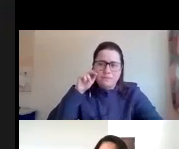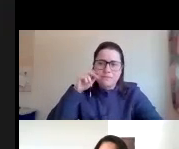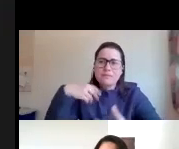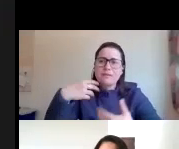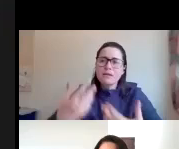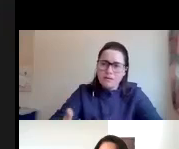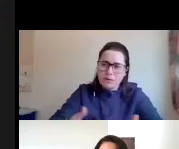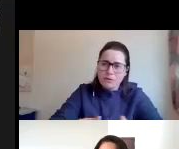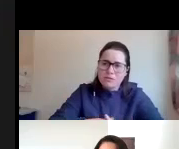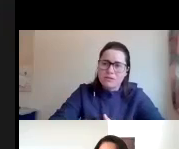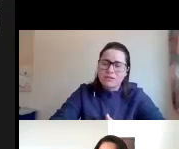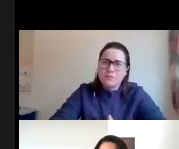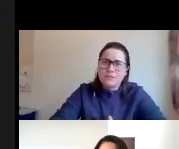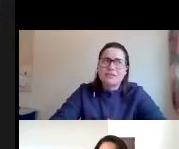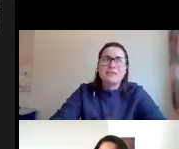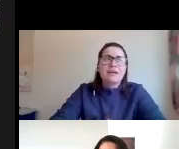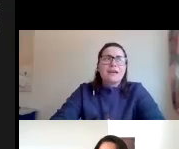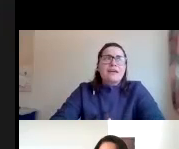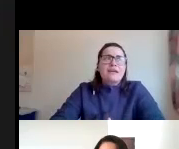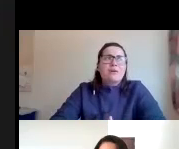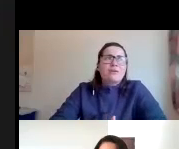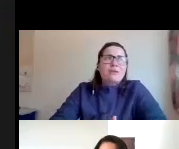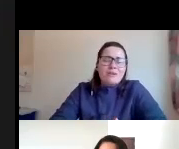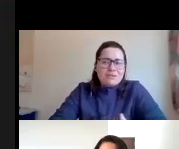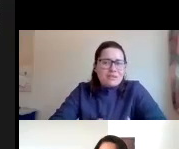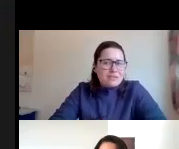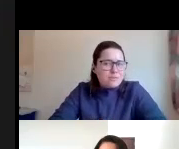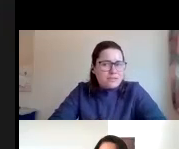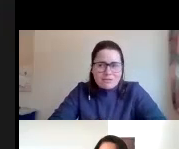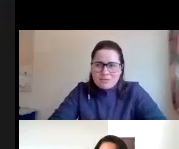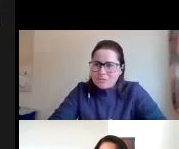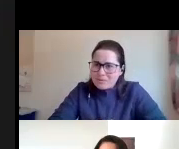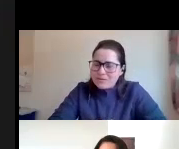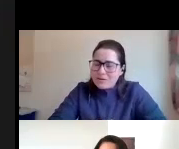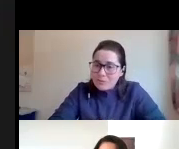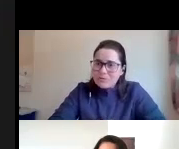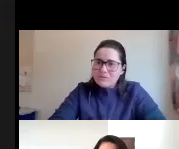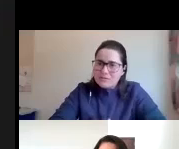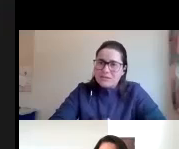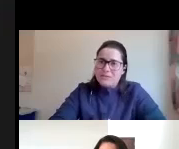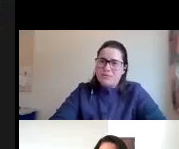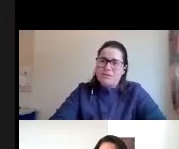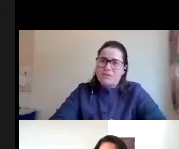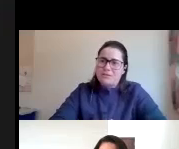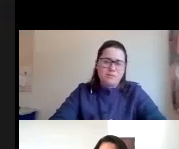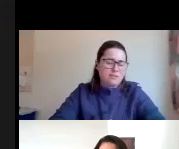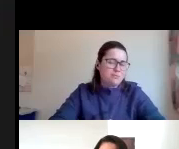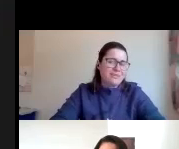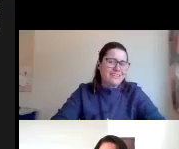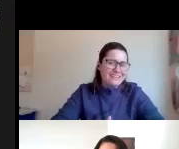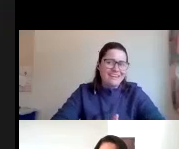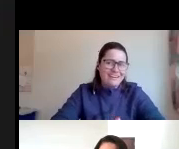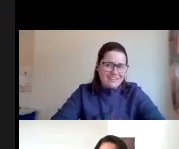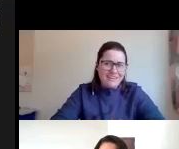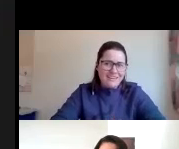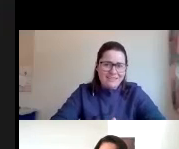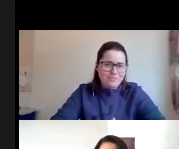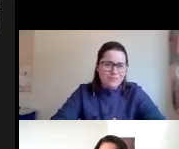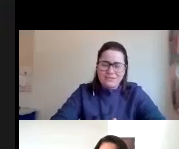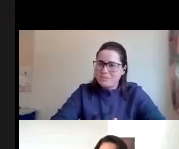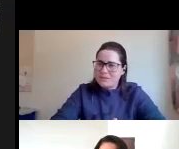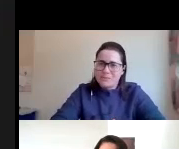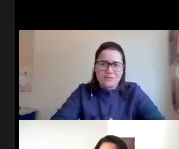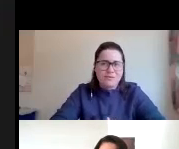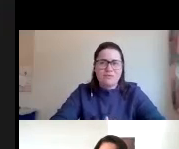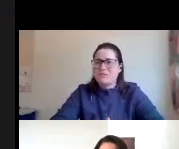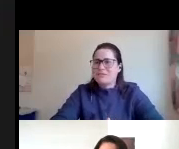eutrofización. Y luego, cuáles son las respuestas. Y cuando digo cuáles son las respuestas, solo estoy poniendo algunos de los ejemplos de las respuestas, porque en realidad